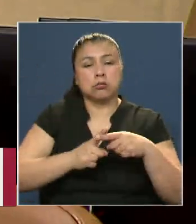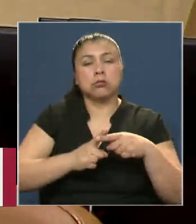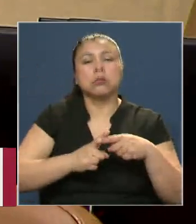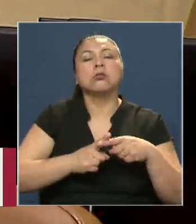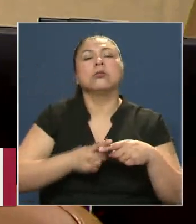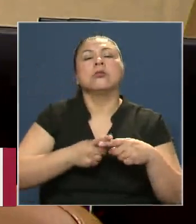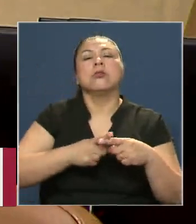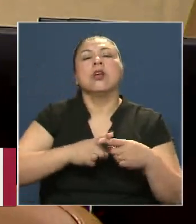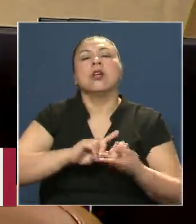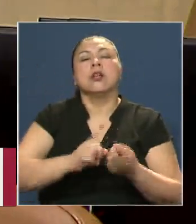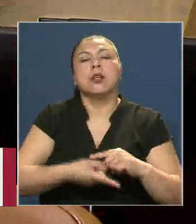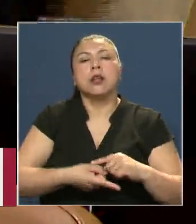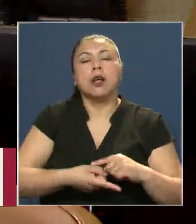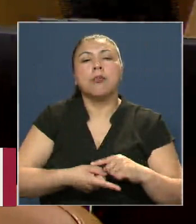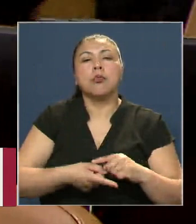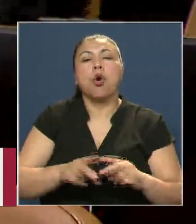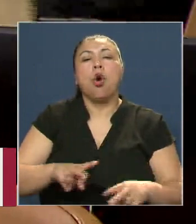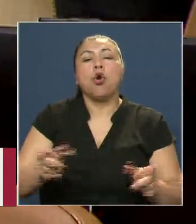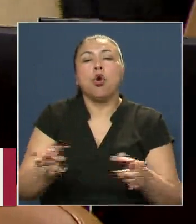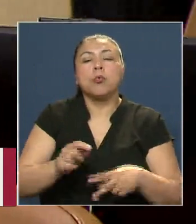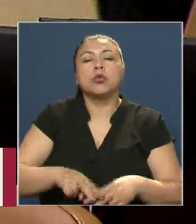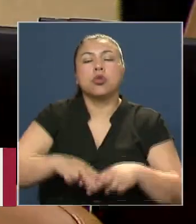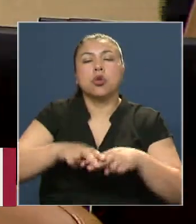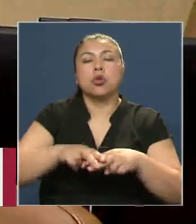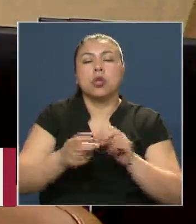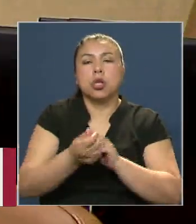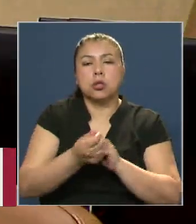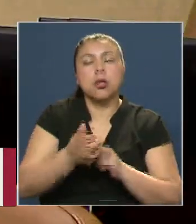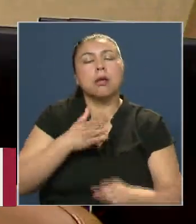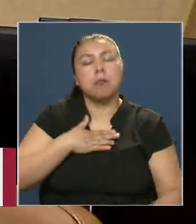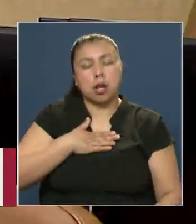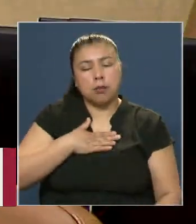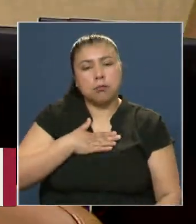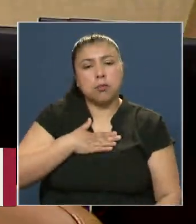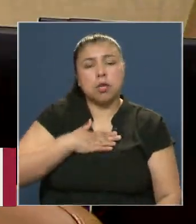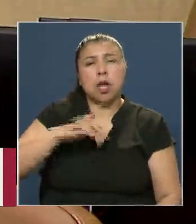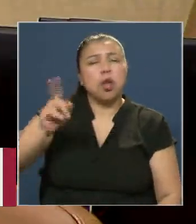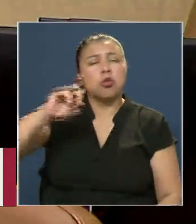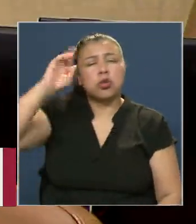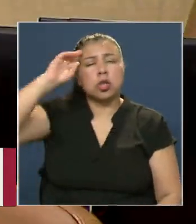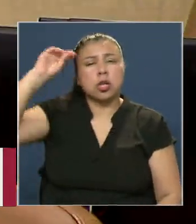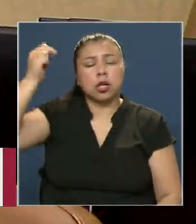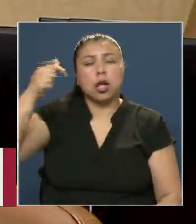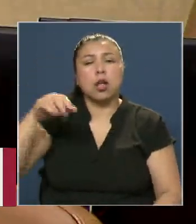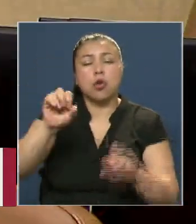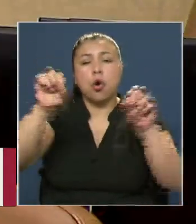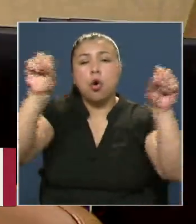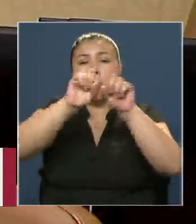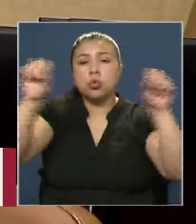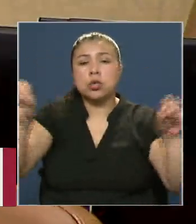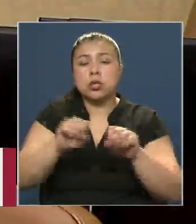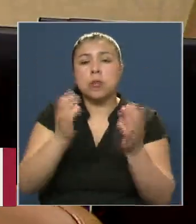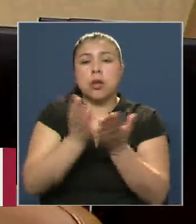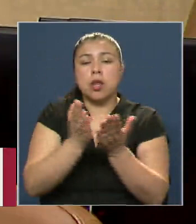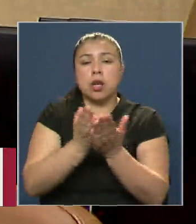la Comisión de Hacienda, porque en realidad para mí, acá no se está creando un sistema que protege a la clase